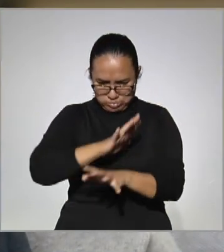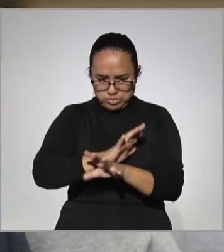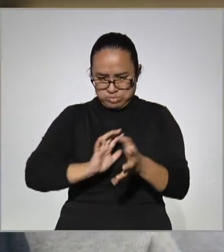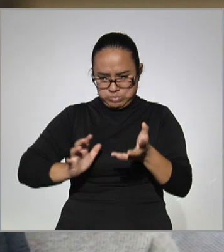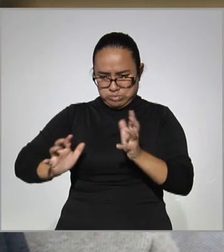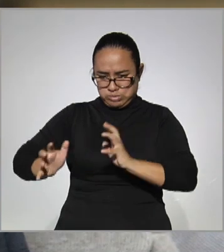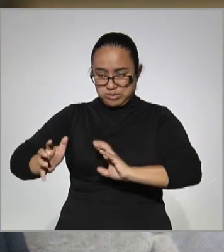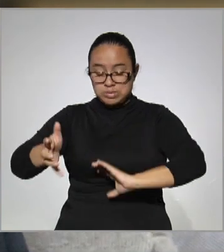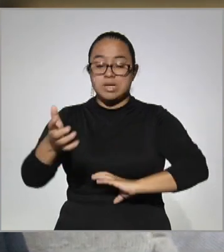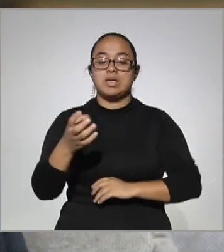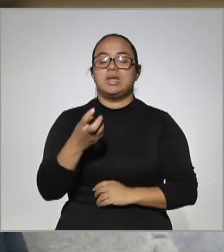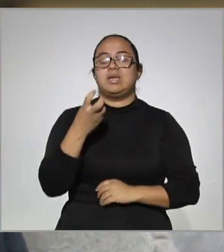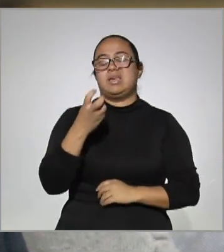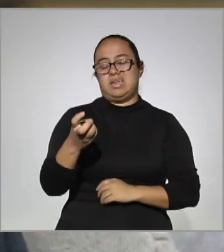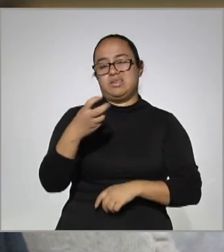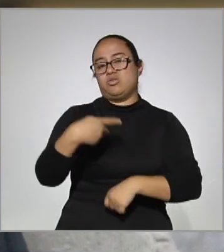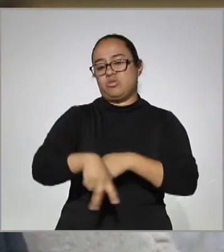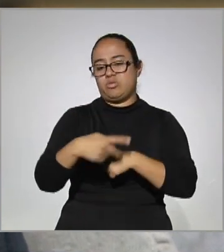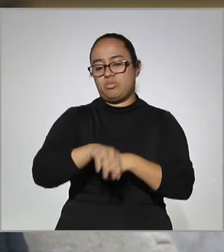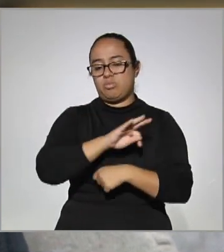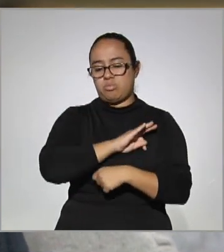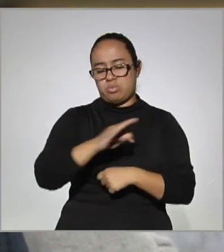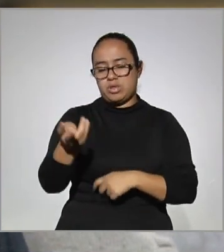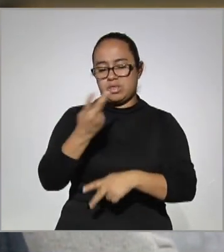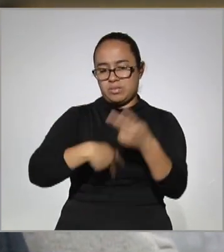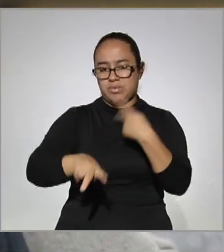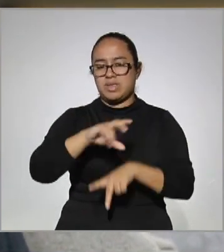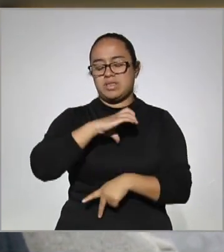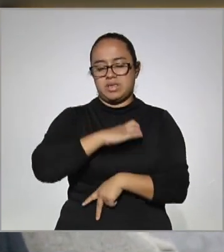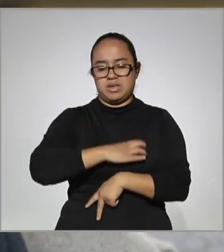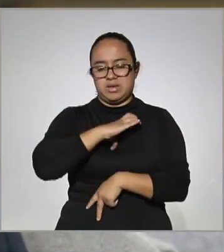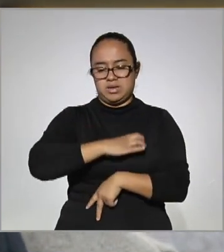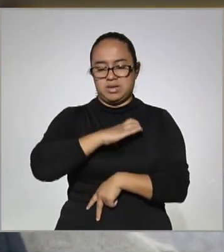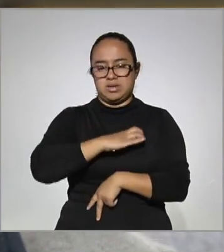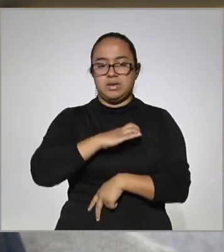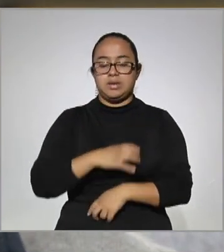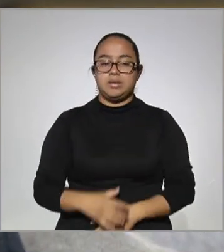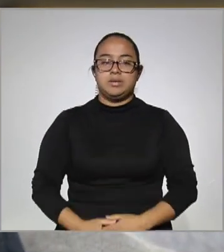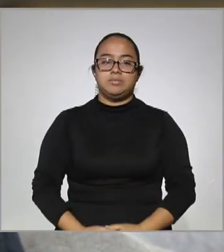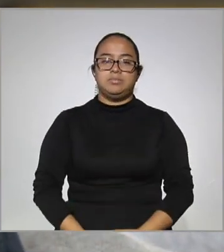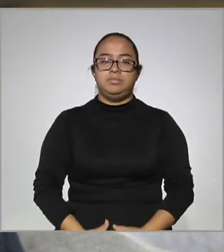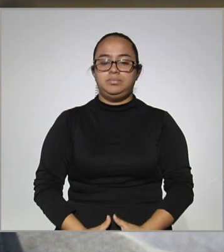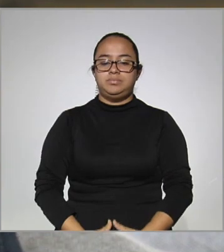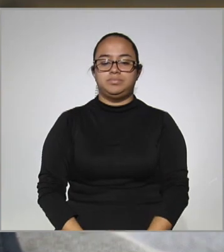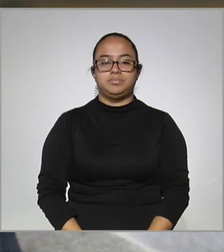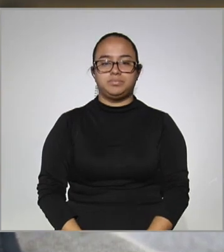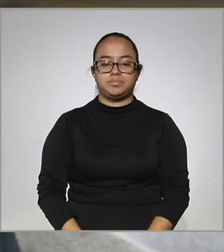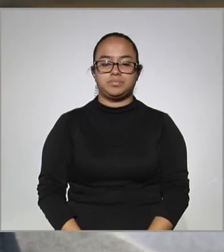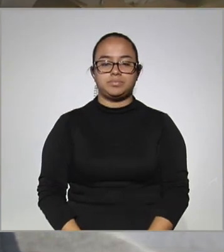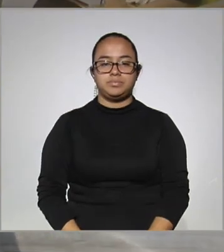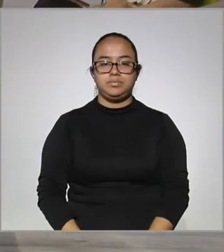van a ser factores que vayan a ayudarnos a desarrollar este tipo de enfermedad.